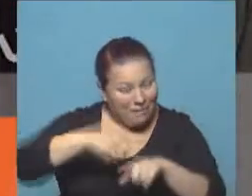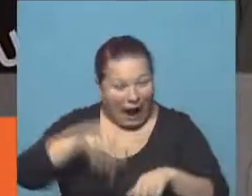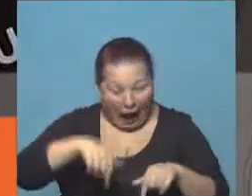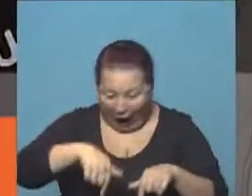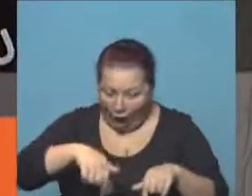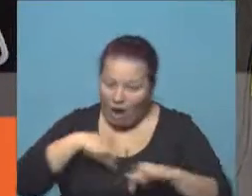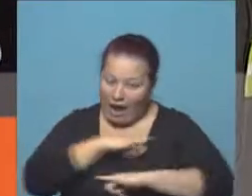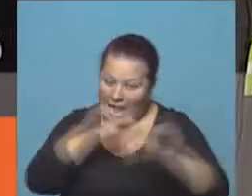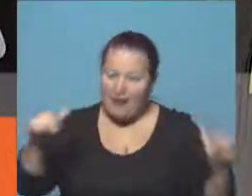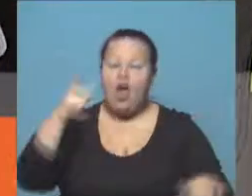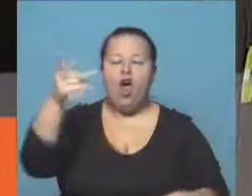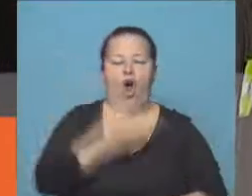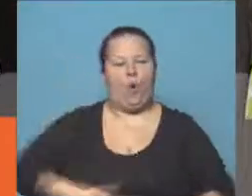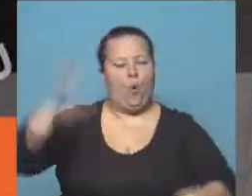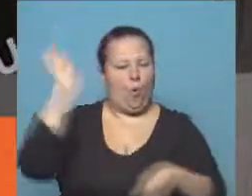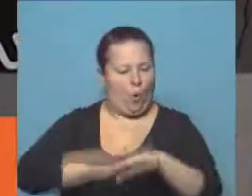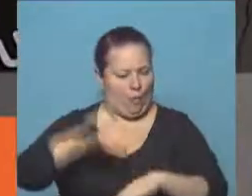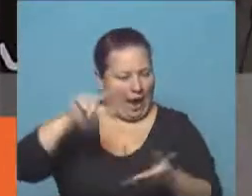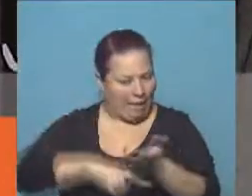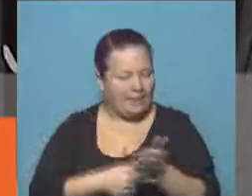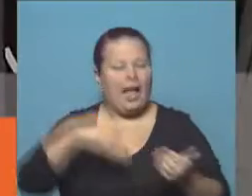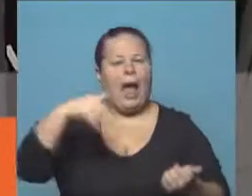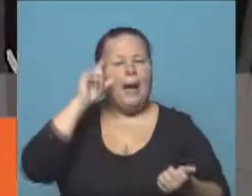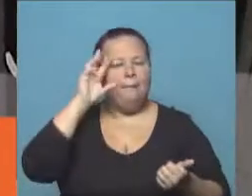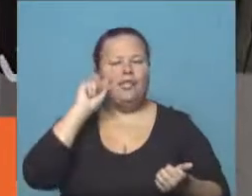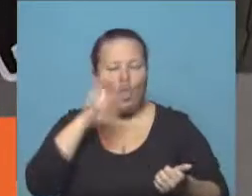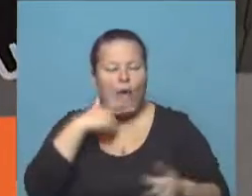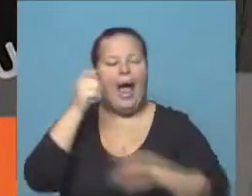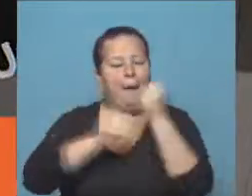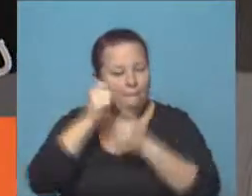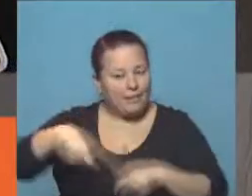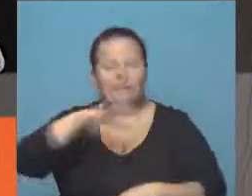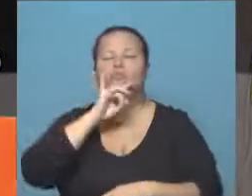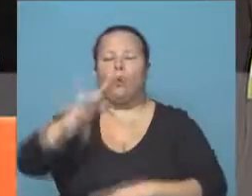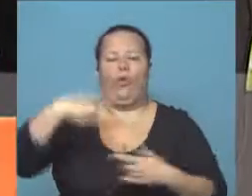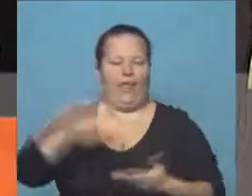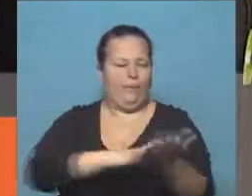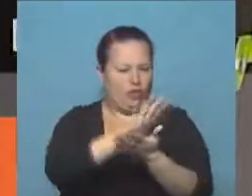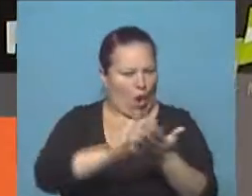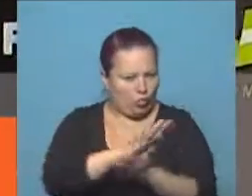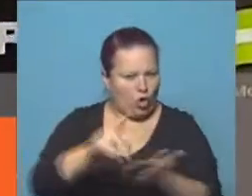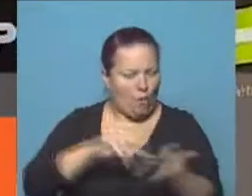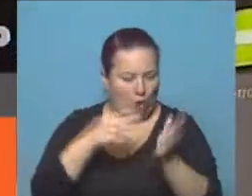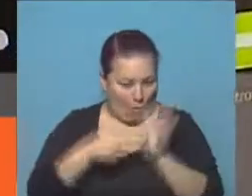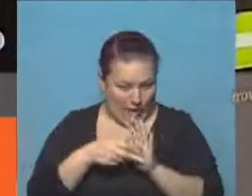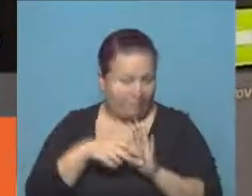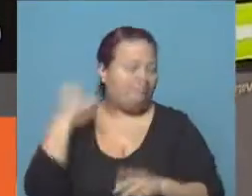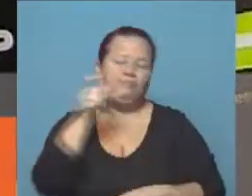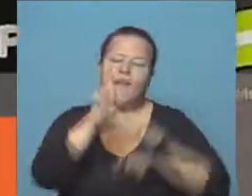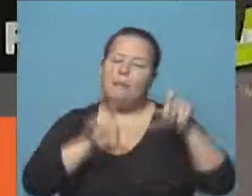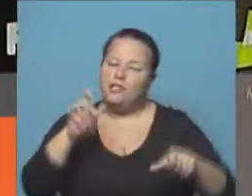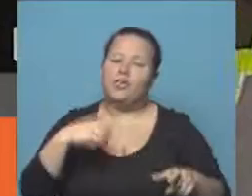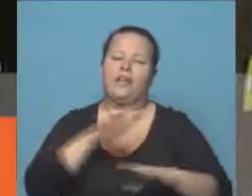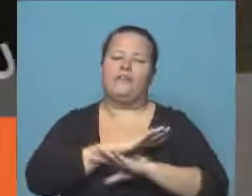este momento al gobierno de la ciudad, a Metrovía, a la empresa tercerizada que solucione este conflicto. Queremos que los